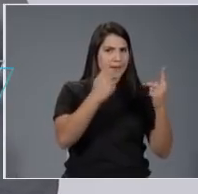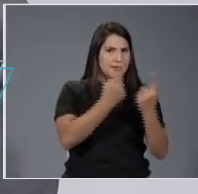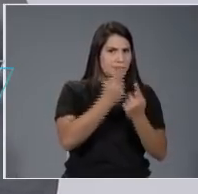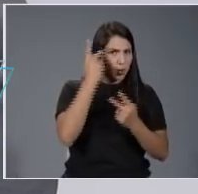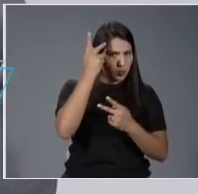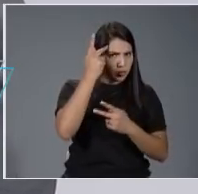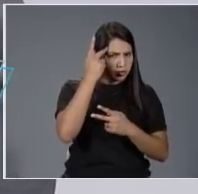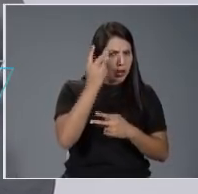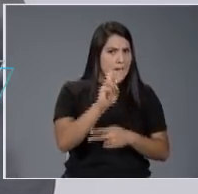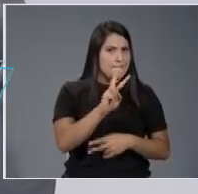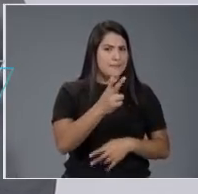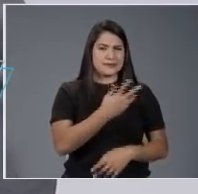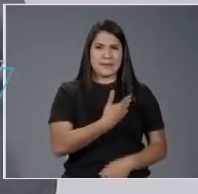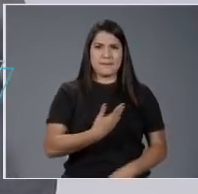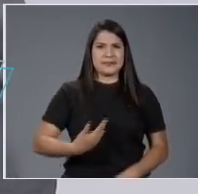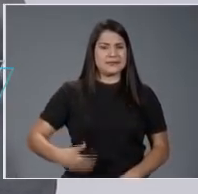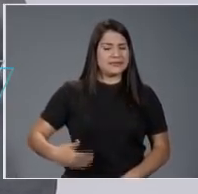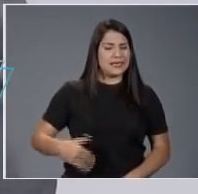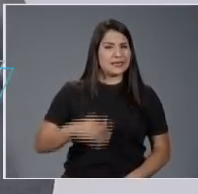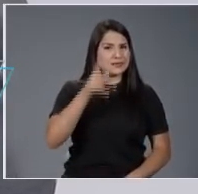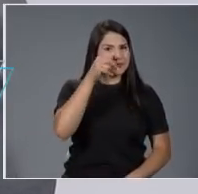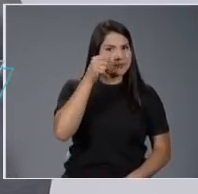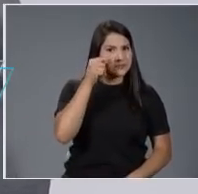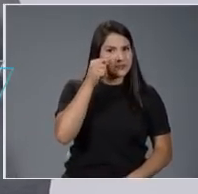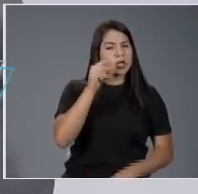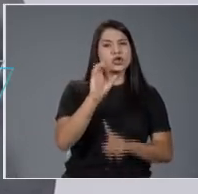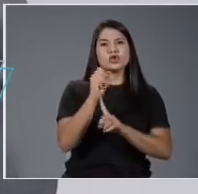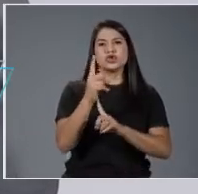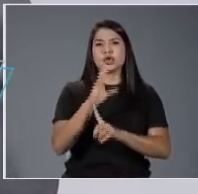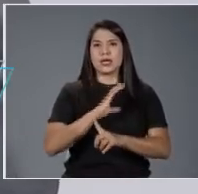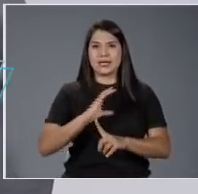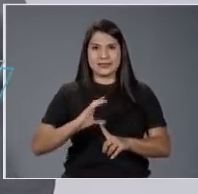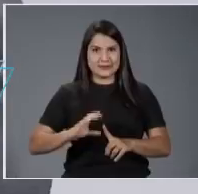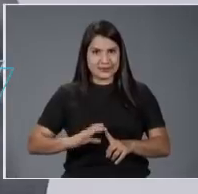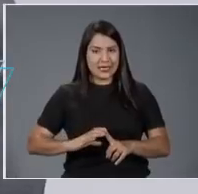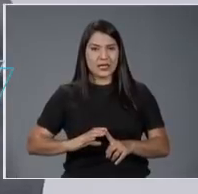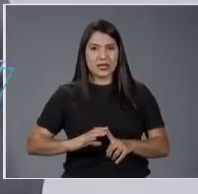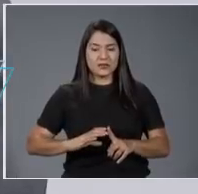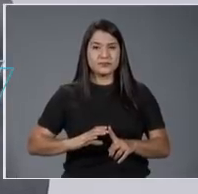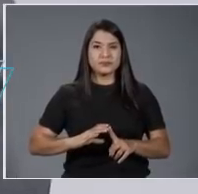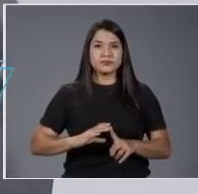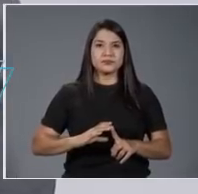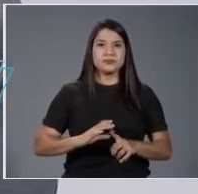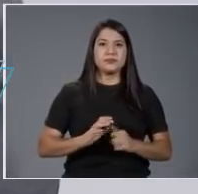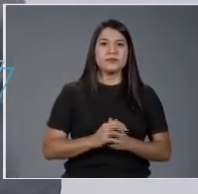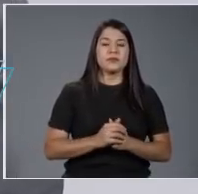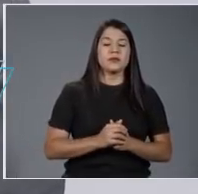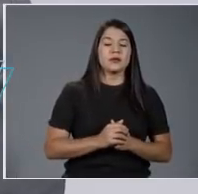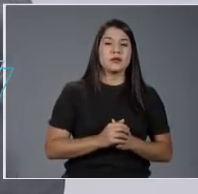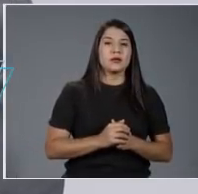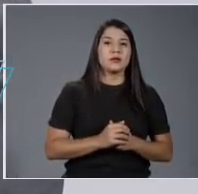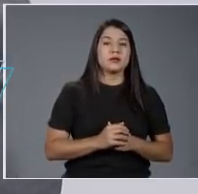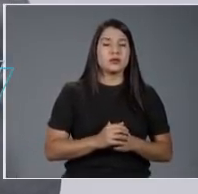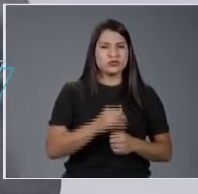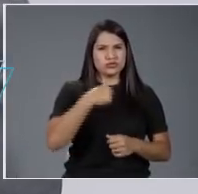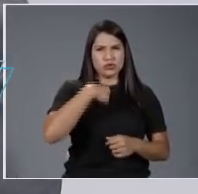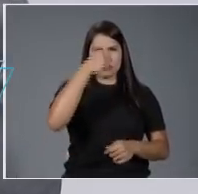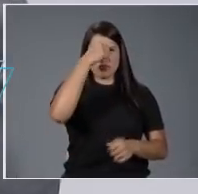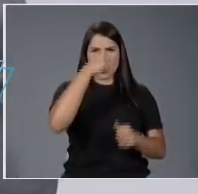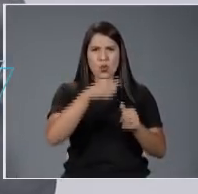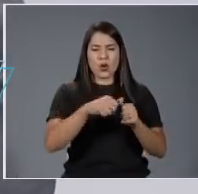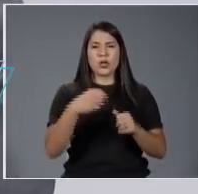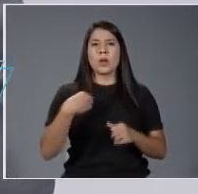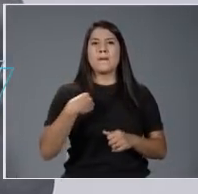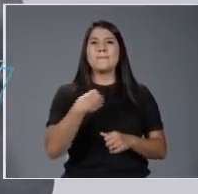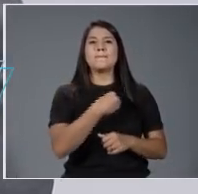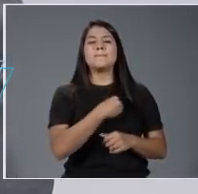Guillermo son claramente de riñón social cristiano, ambas apartadas del partido, pero social cristianas al fin y al cabo. Recuerdo la